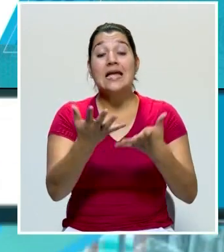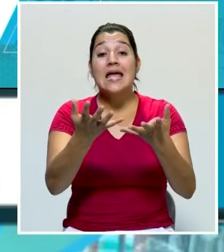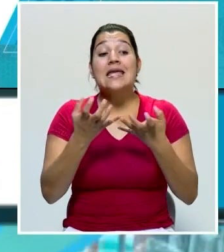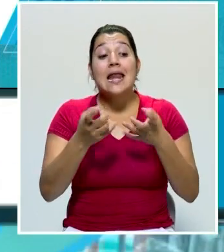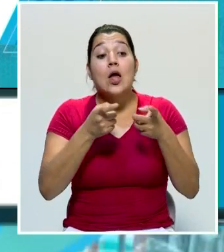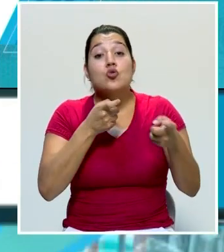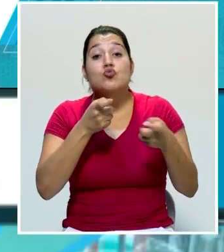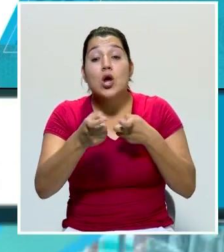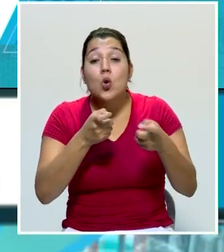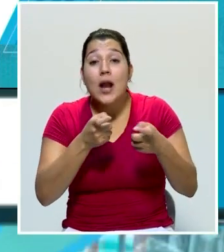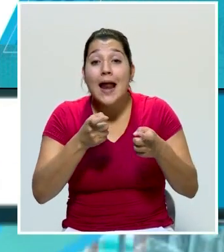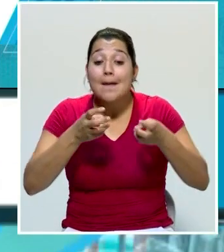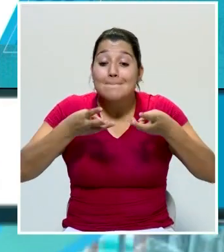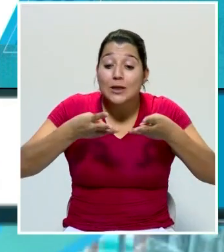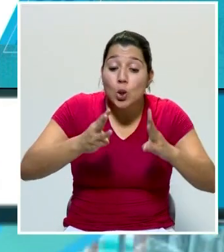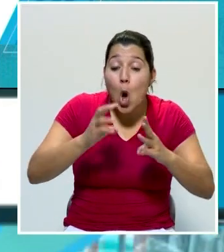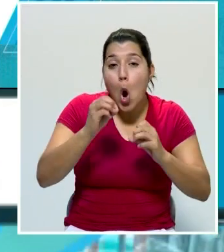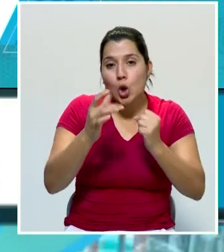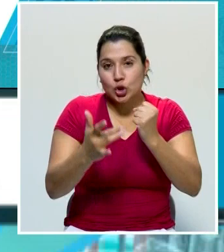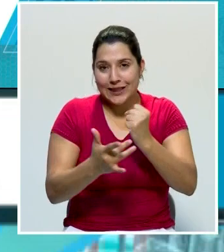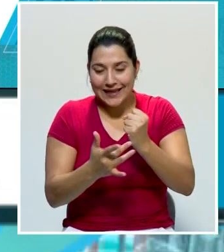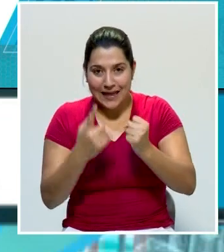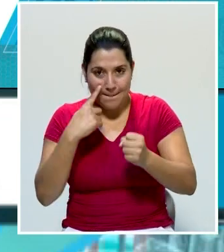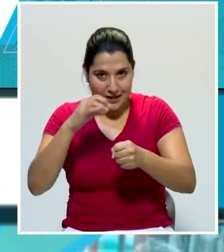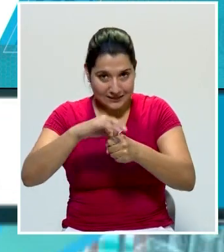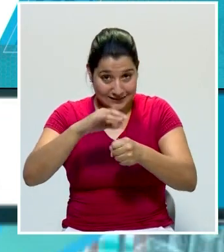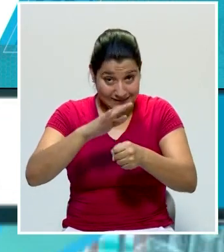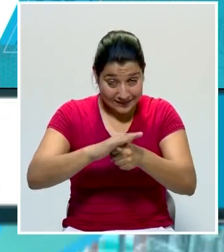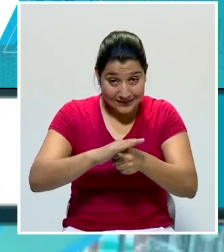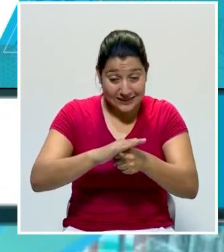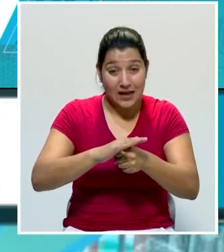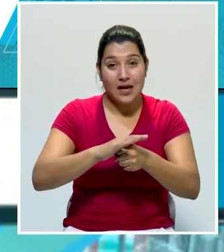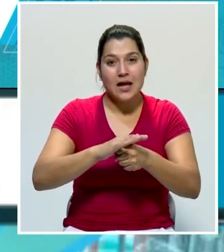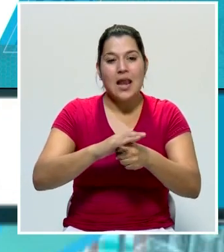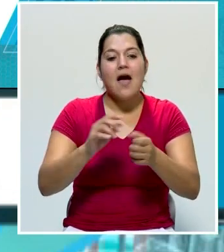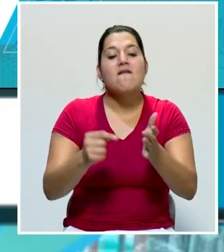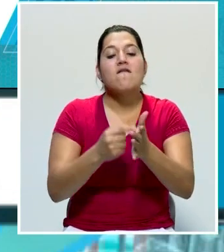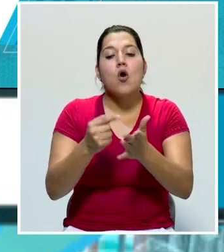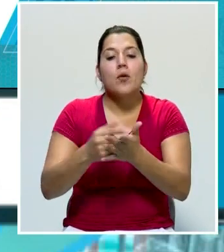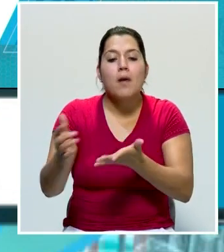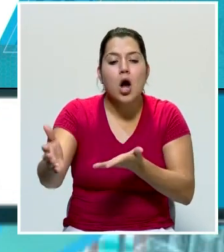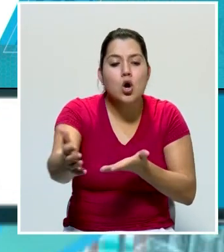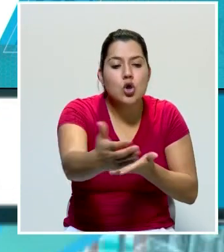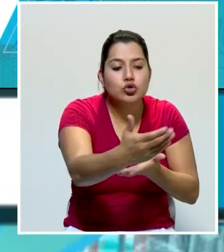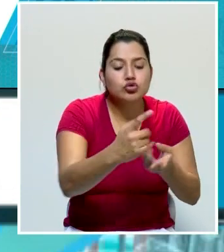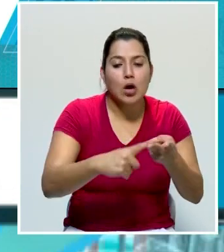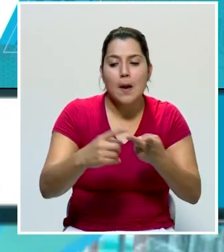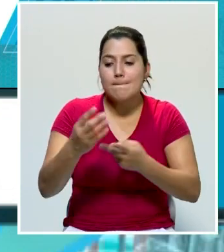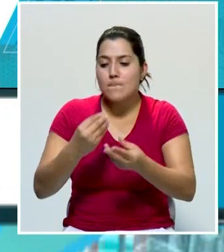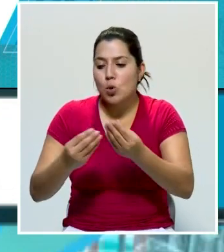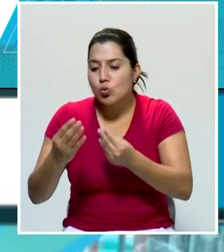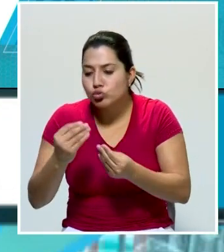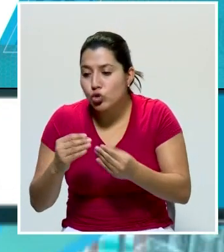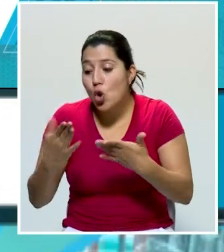regular los mecanismos de plantación, cultivo, cosecha, producción,